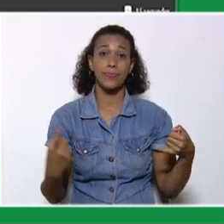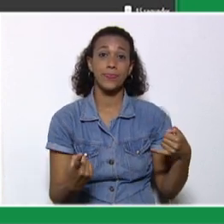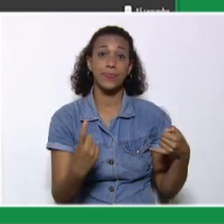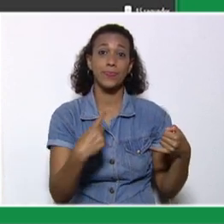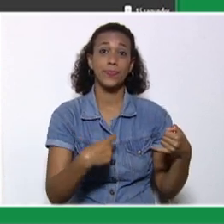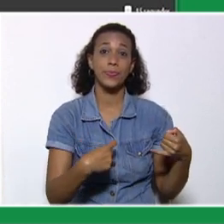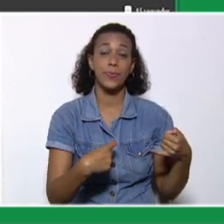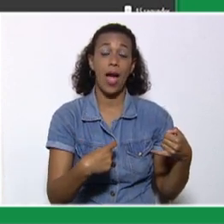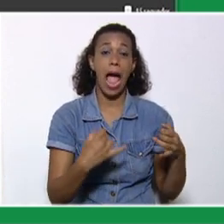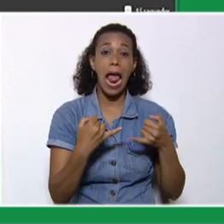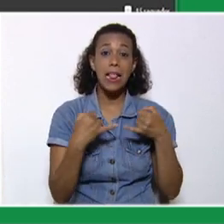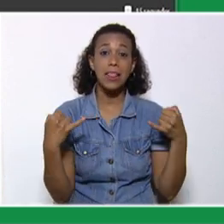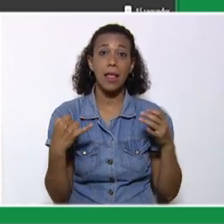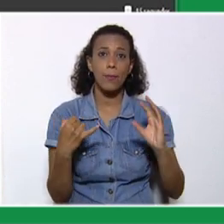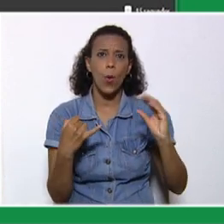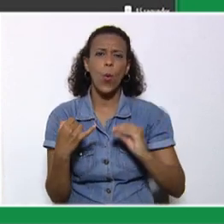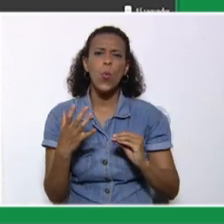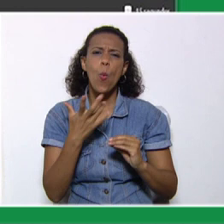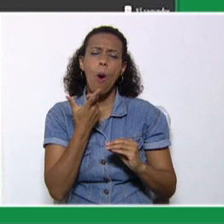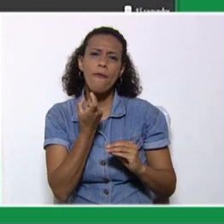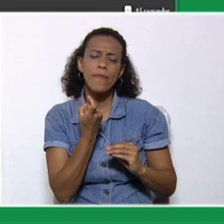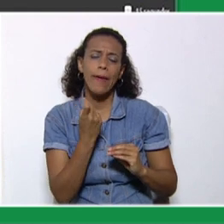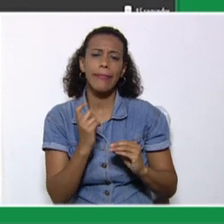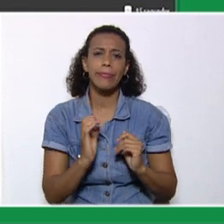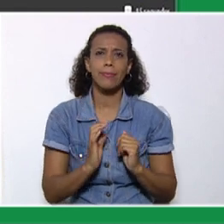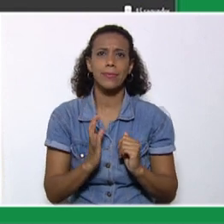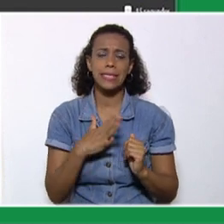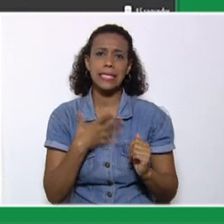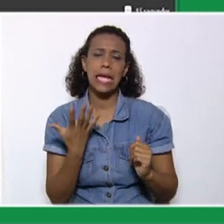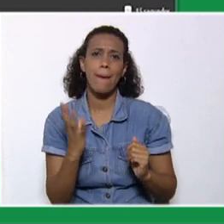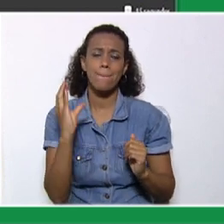los elementos a la línea de tiempo.